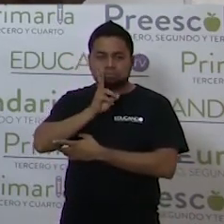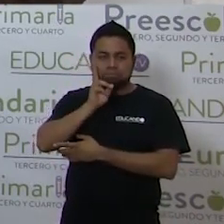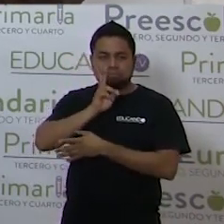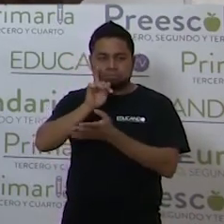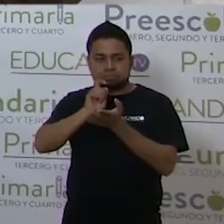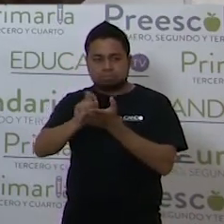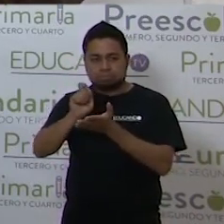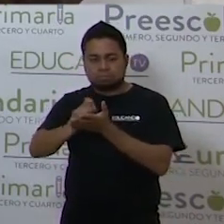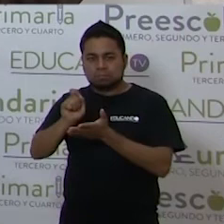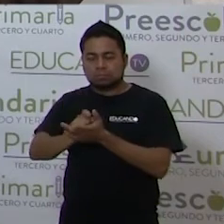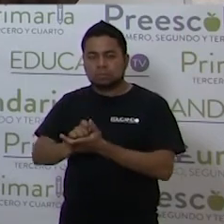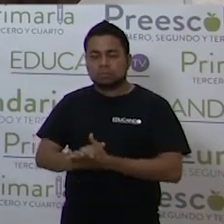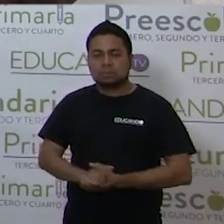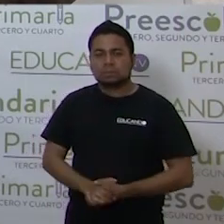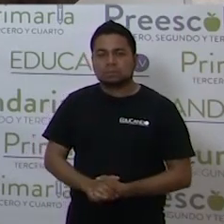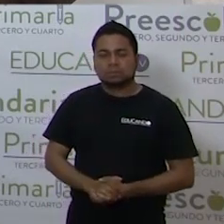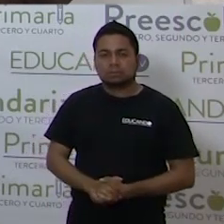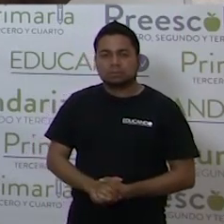aquí